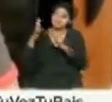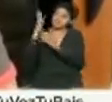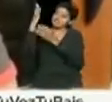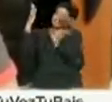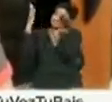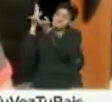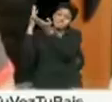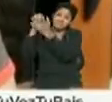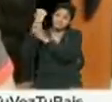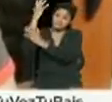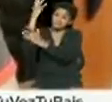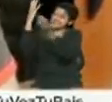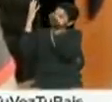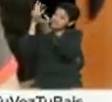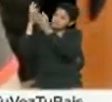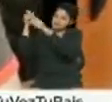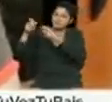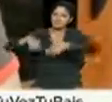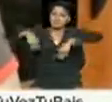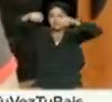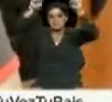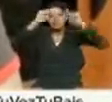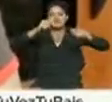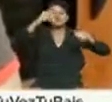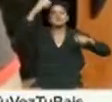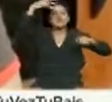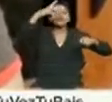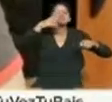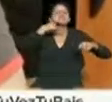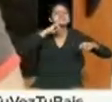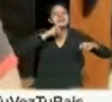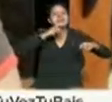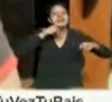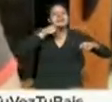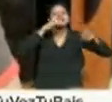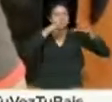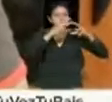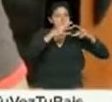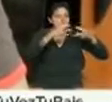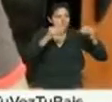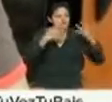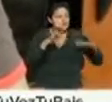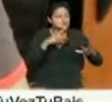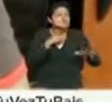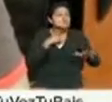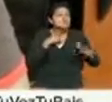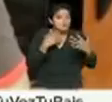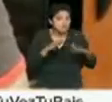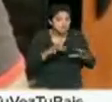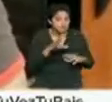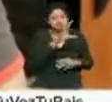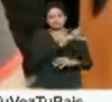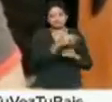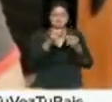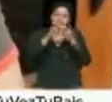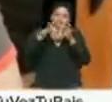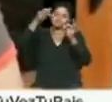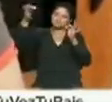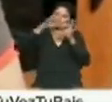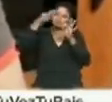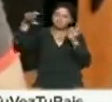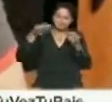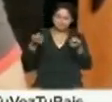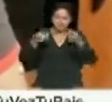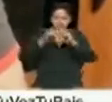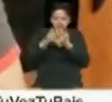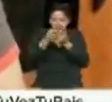cosechar la materia prima principalmente, cómo secar la materia prima y hacer el acabado final totalmente,